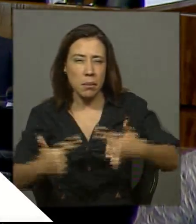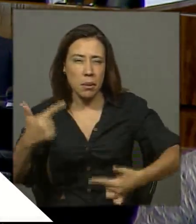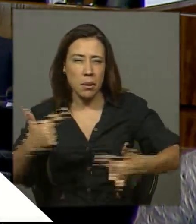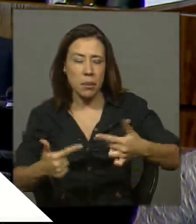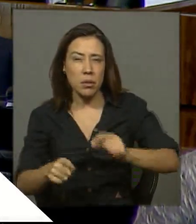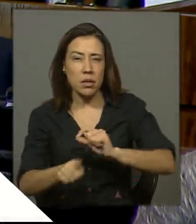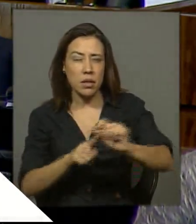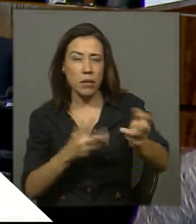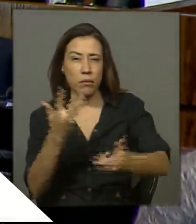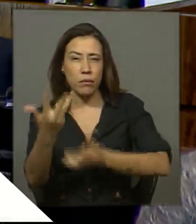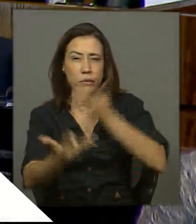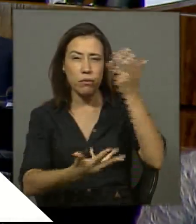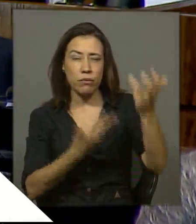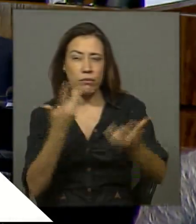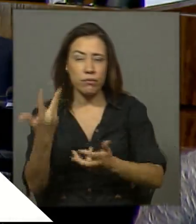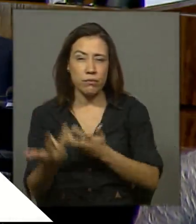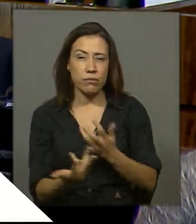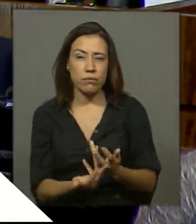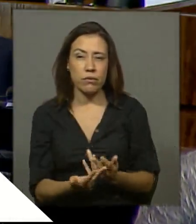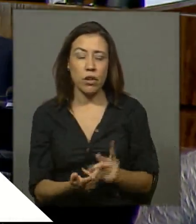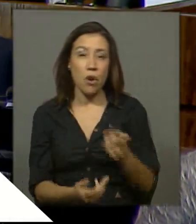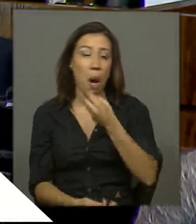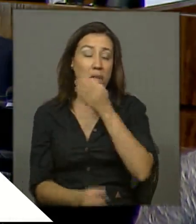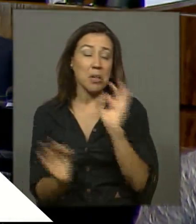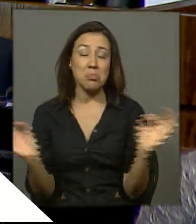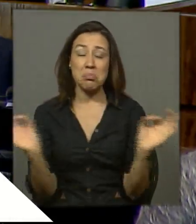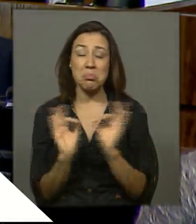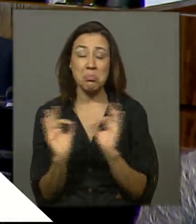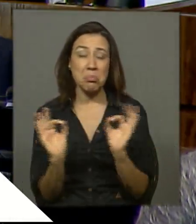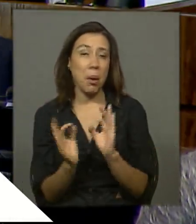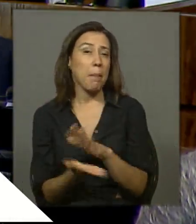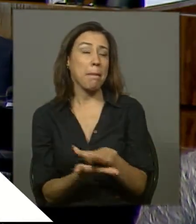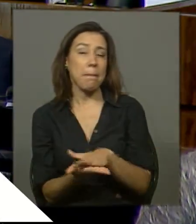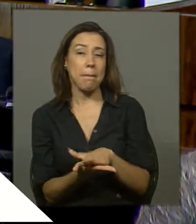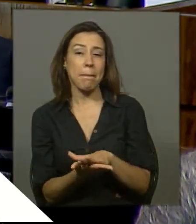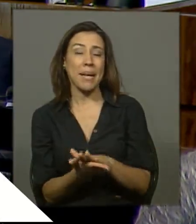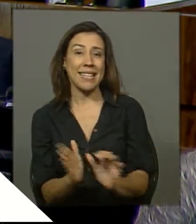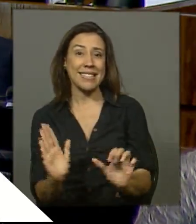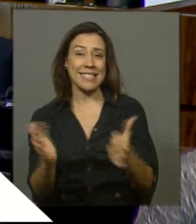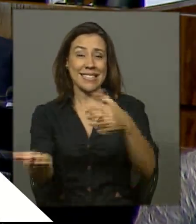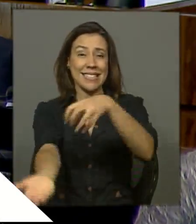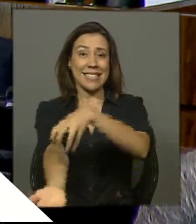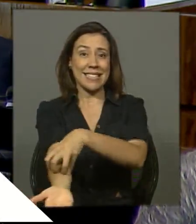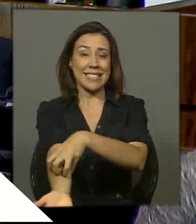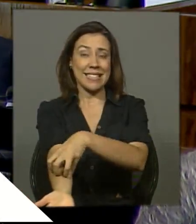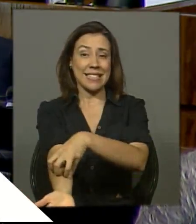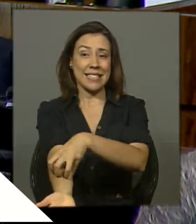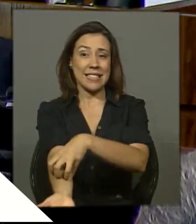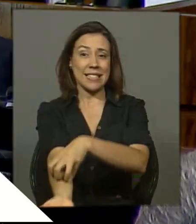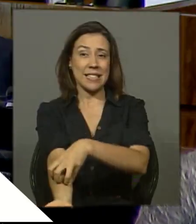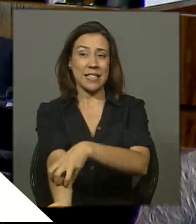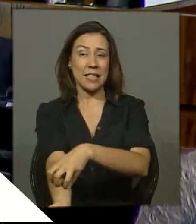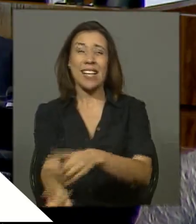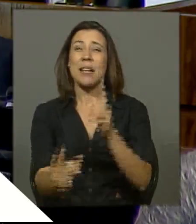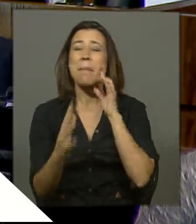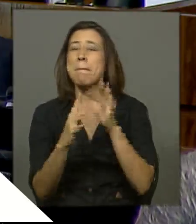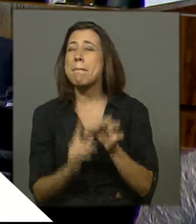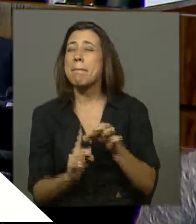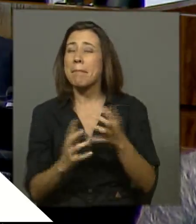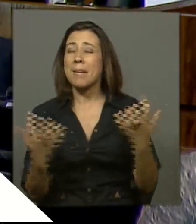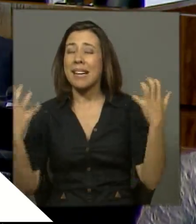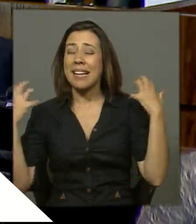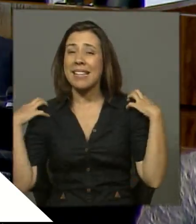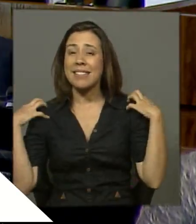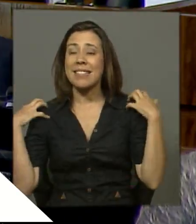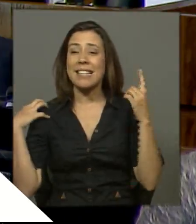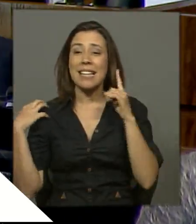los incendios y no se dice nada por ejemplo que en la sexta región la gran responsabilidad